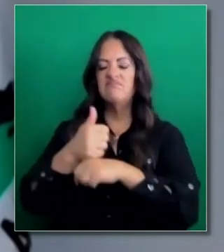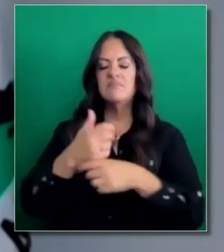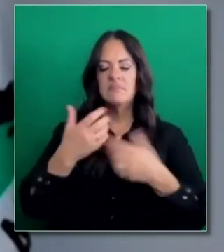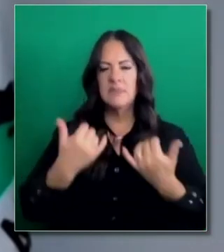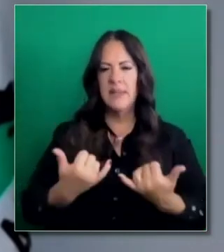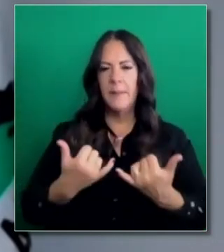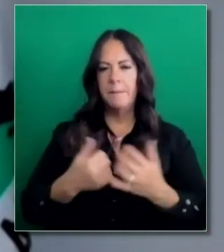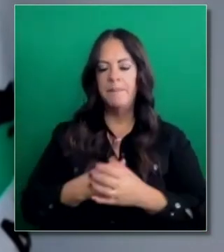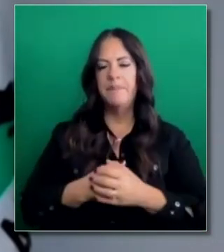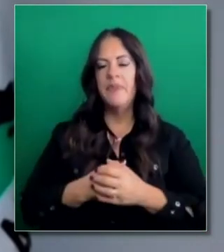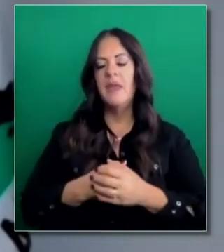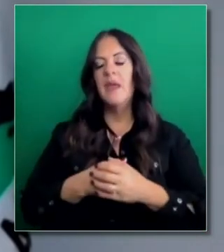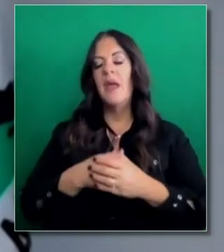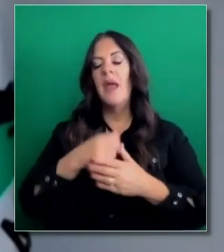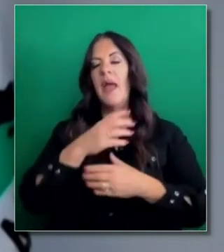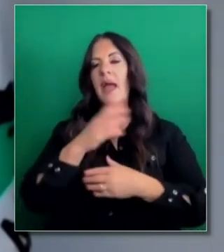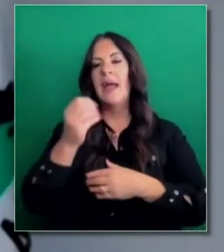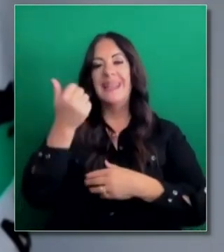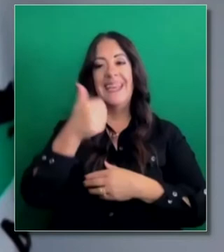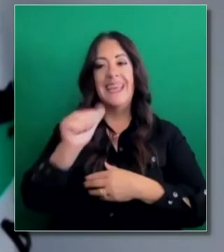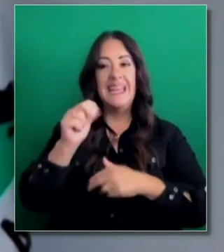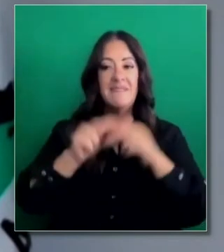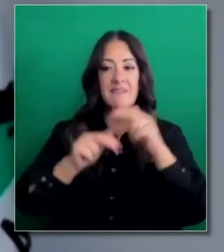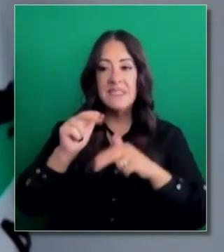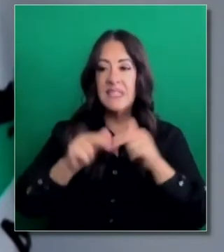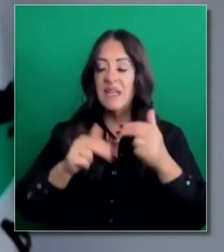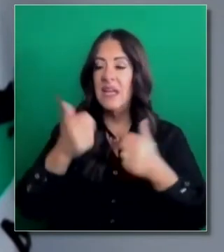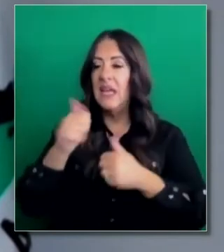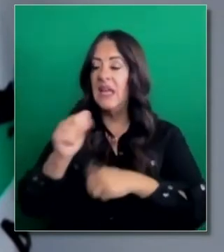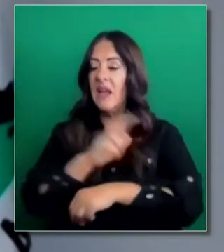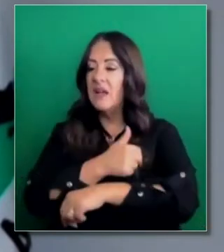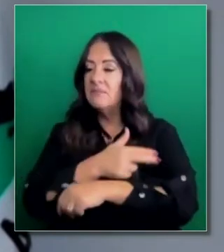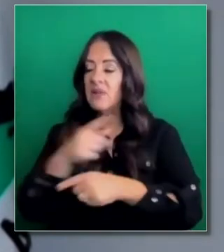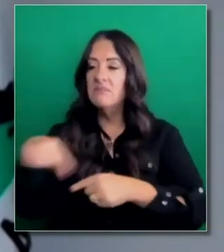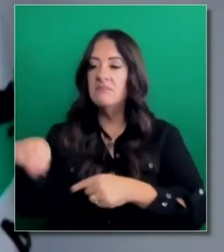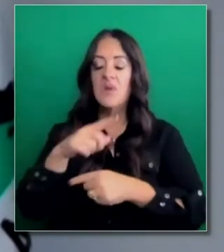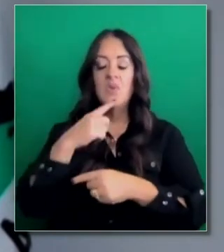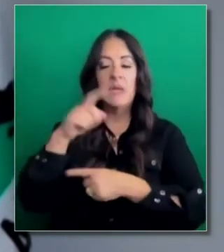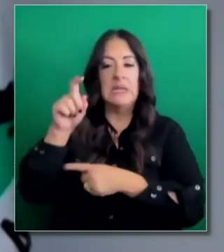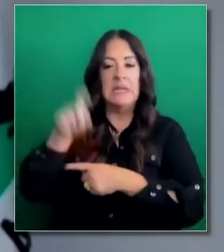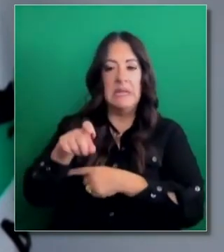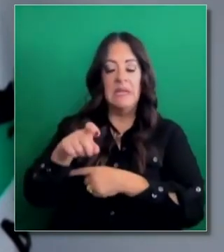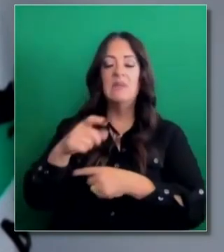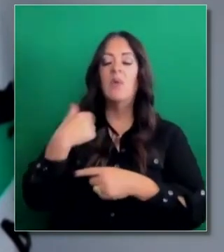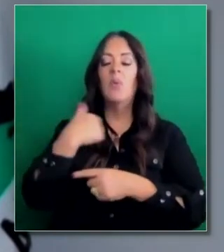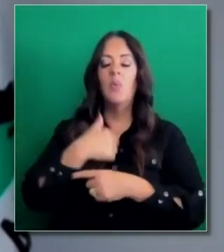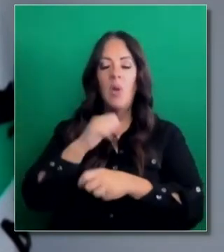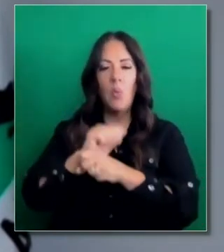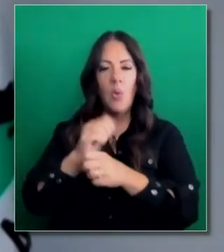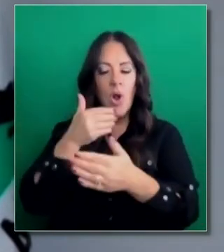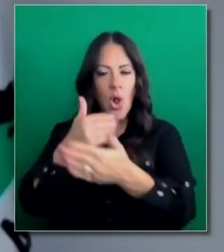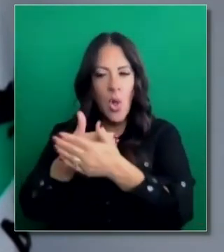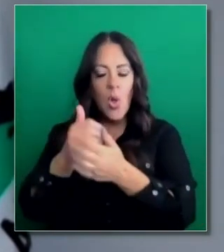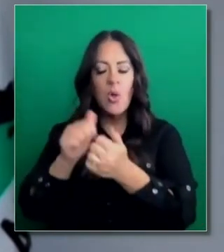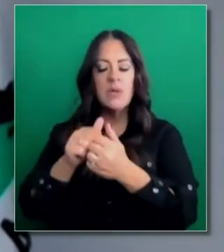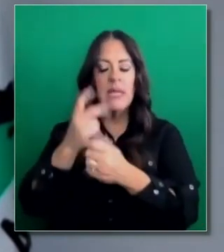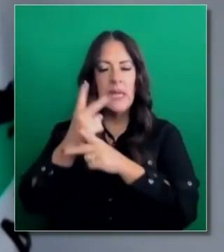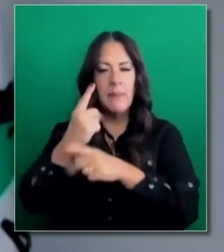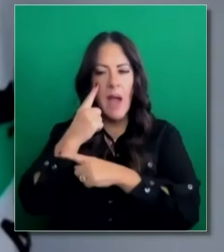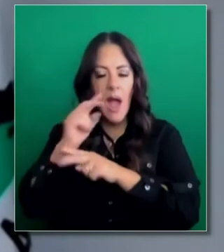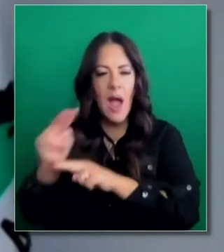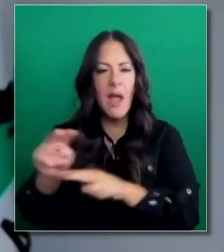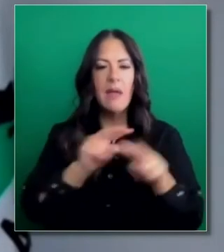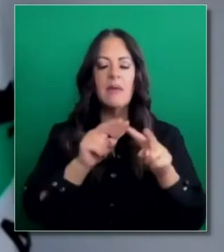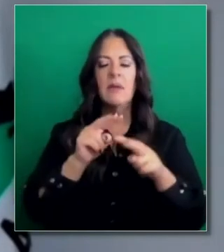en este momento la capacidad de responder instalación por instalación es algo real estamos